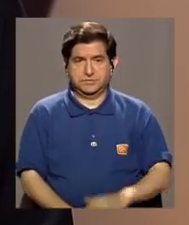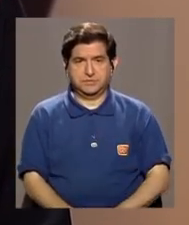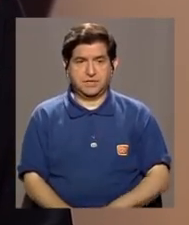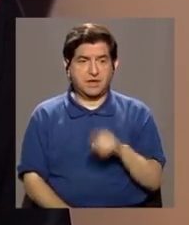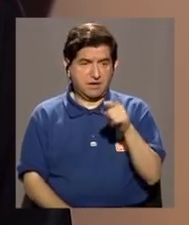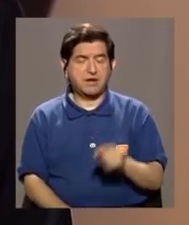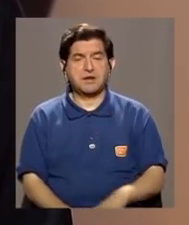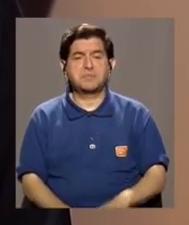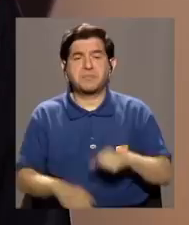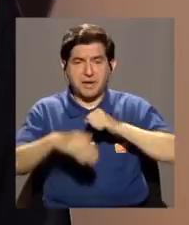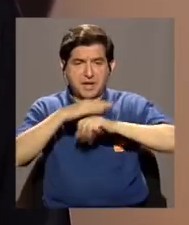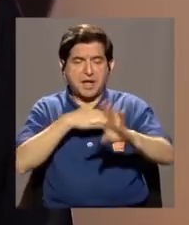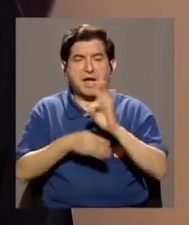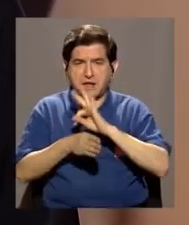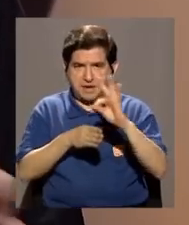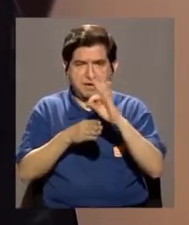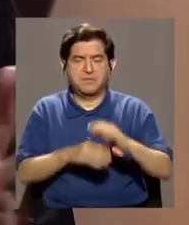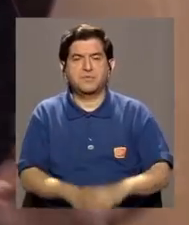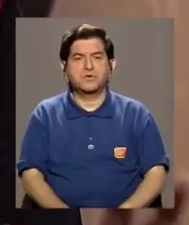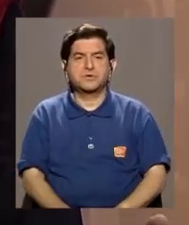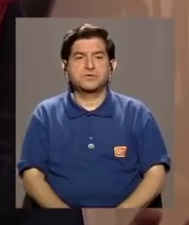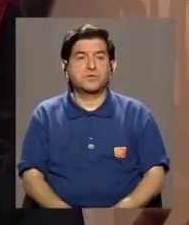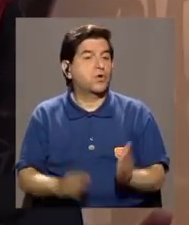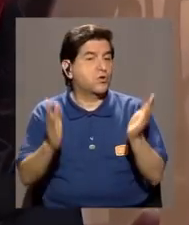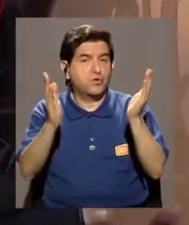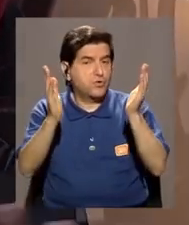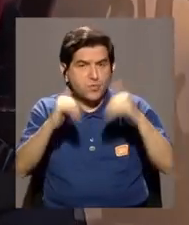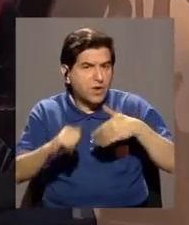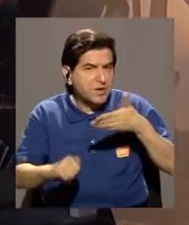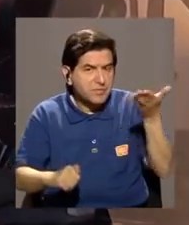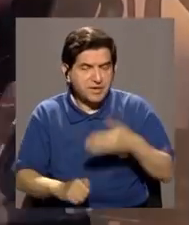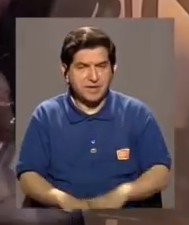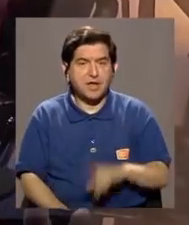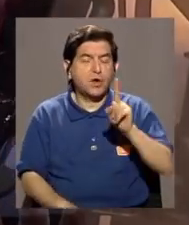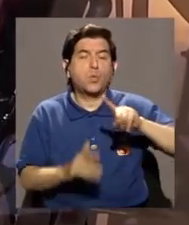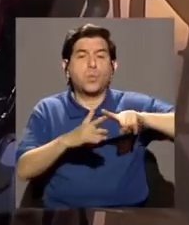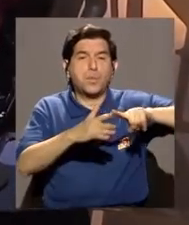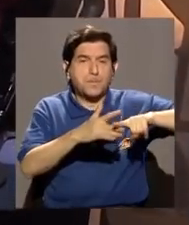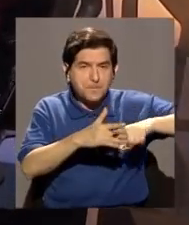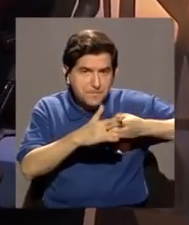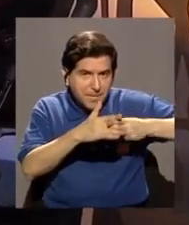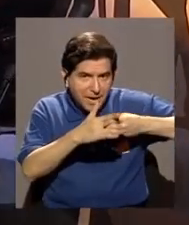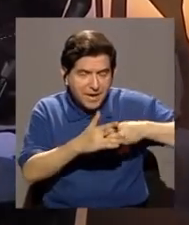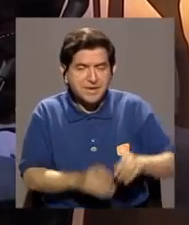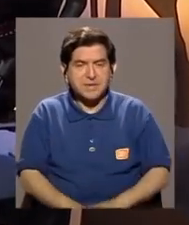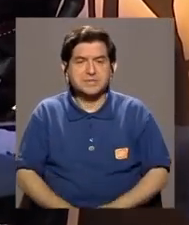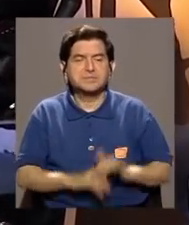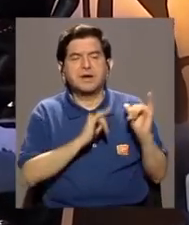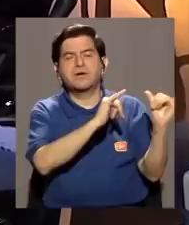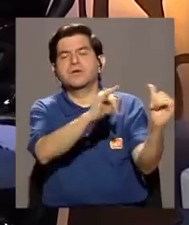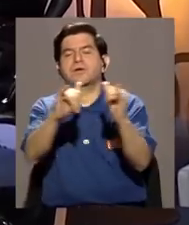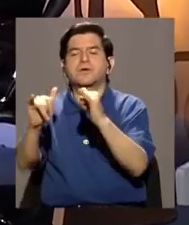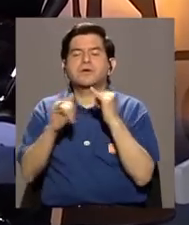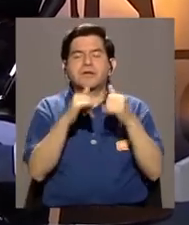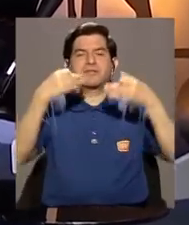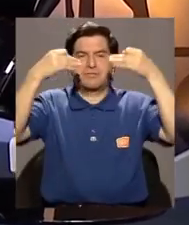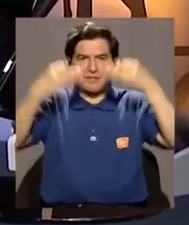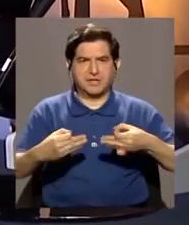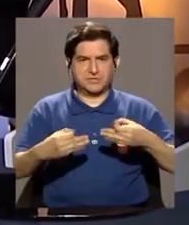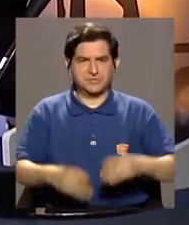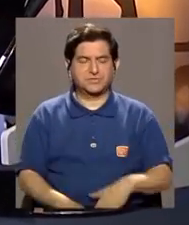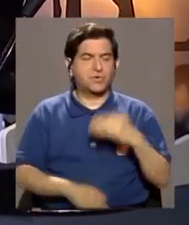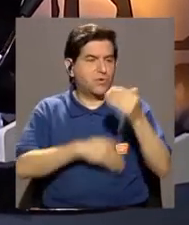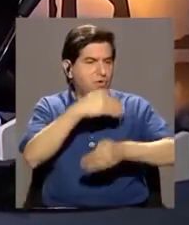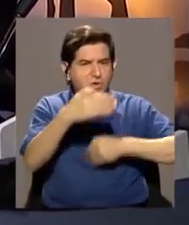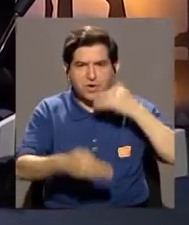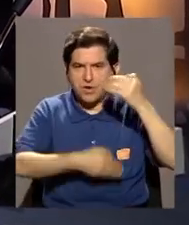acceder al aborto terapéutico entonces lo que no existe es un mecanismo que homogenice la toma de decisiones